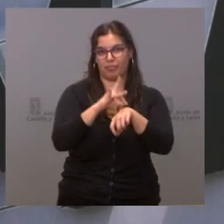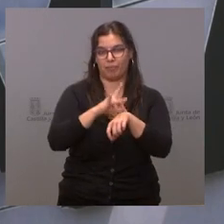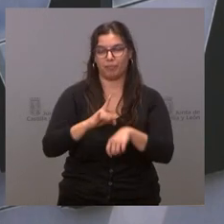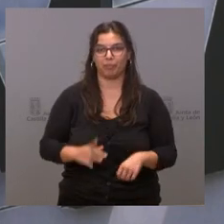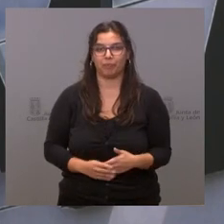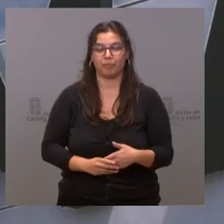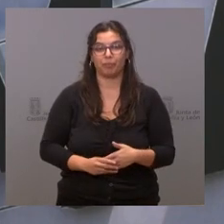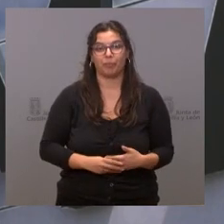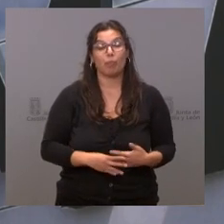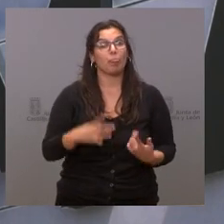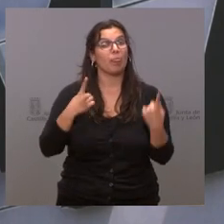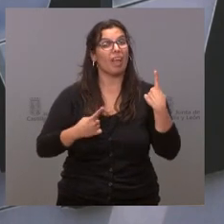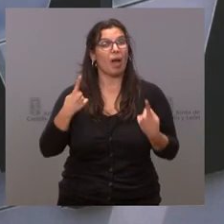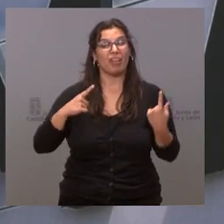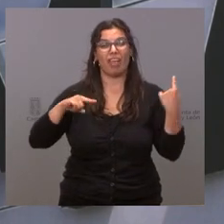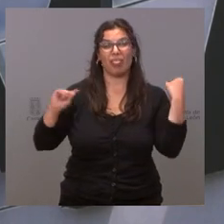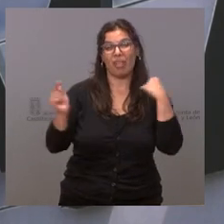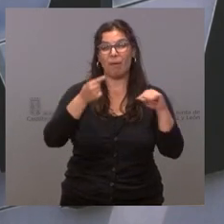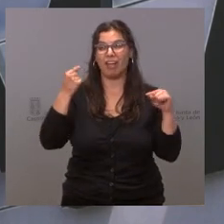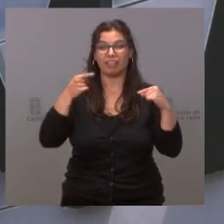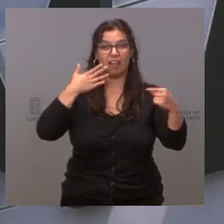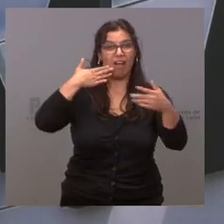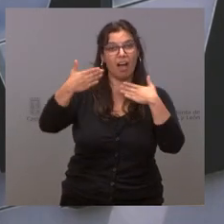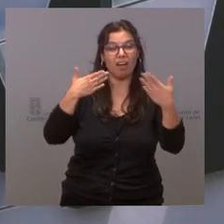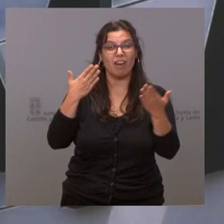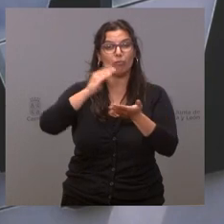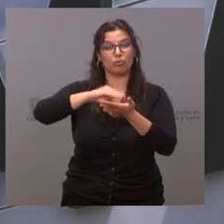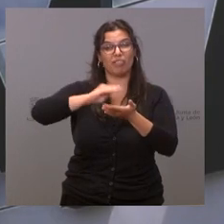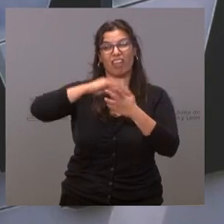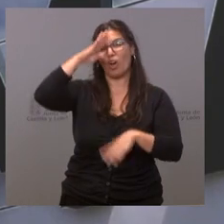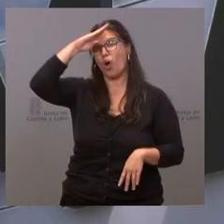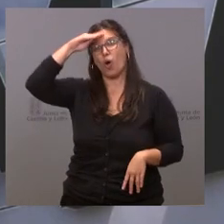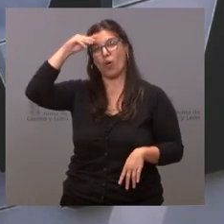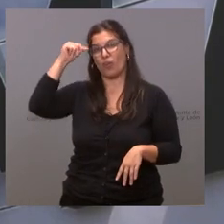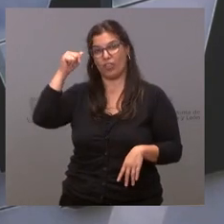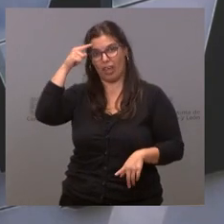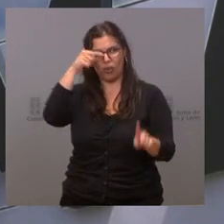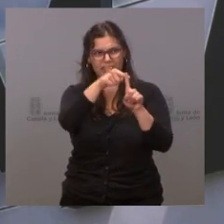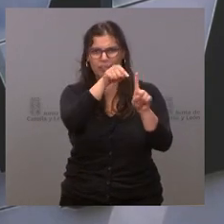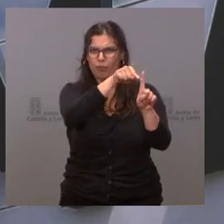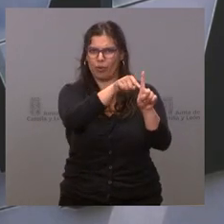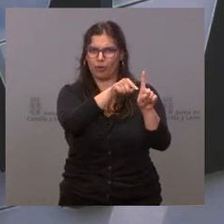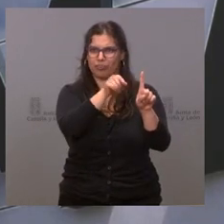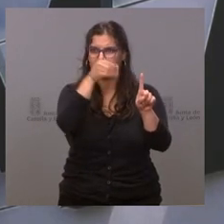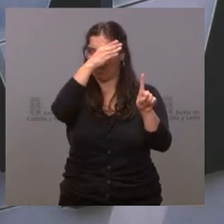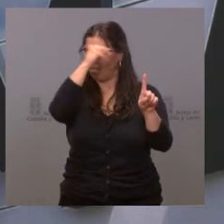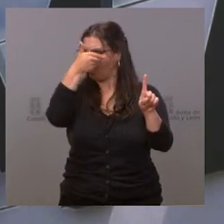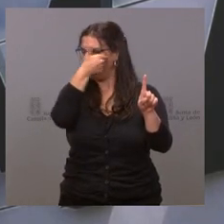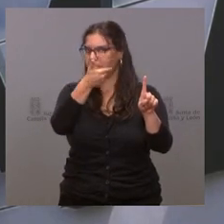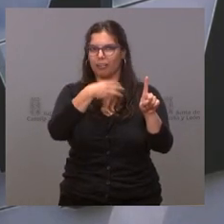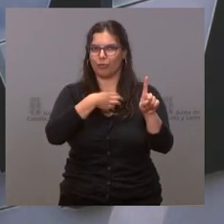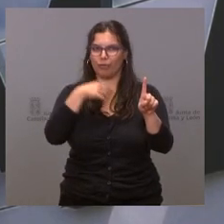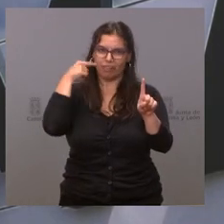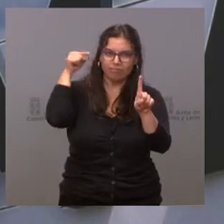veces en el debate y en el diálogo se nos olvida que ese es el objetivo fundamental de quienes